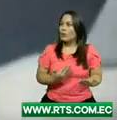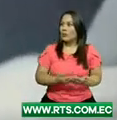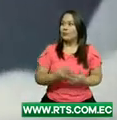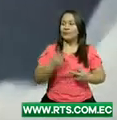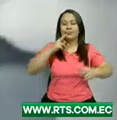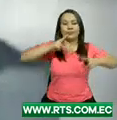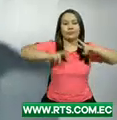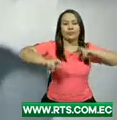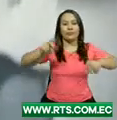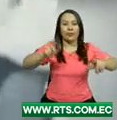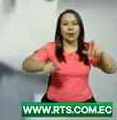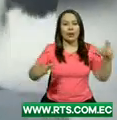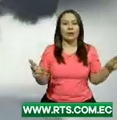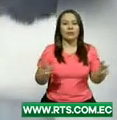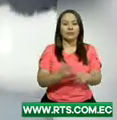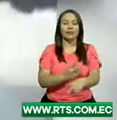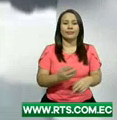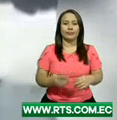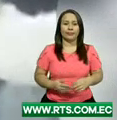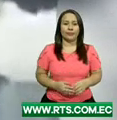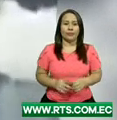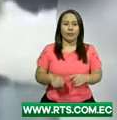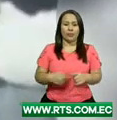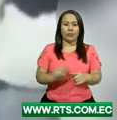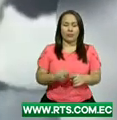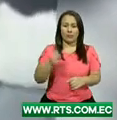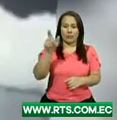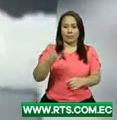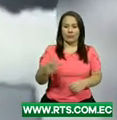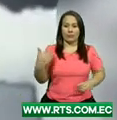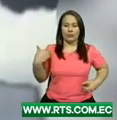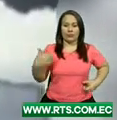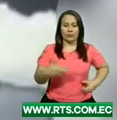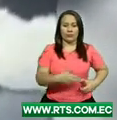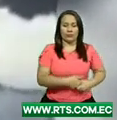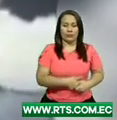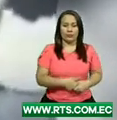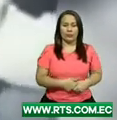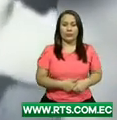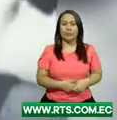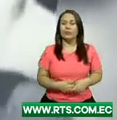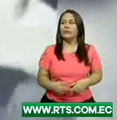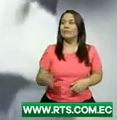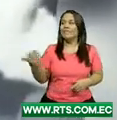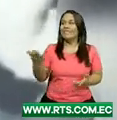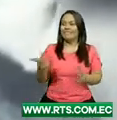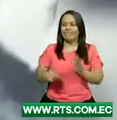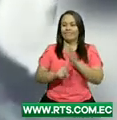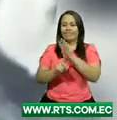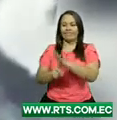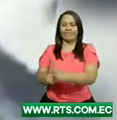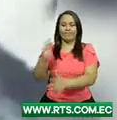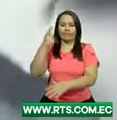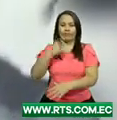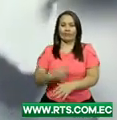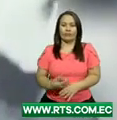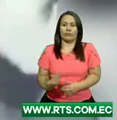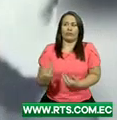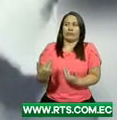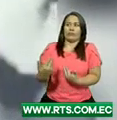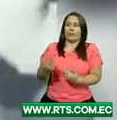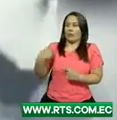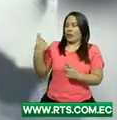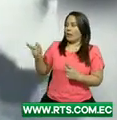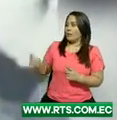delincuentes con este se observa que los sujetos con armas de fuego y blancas someten en primera instancia entre feria y durante actos